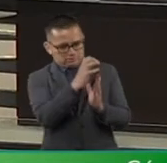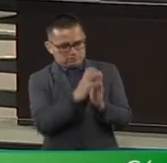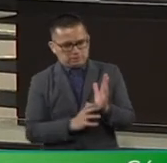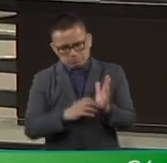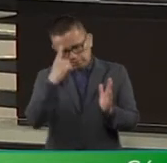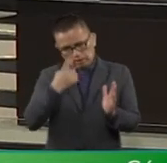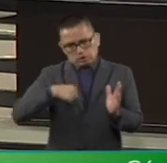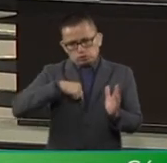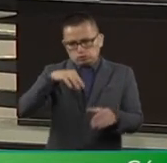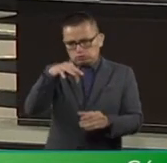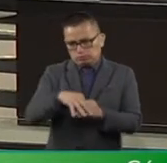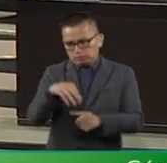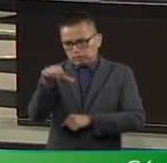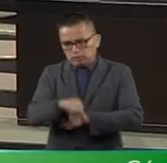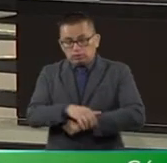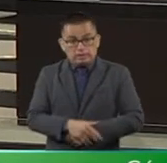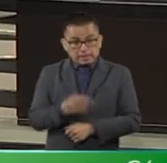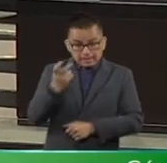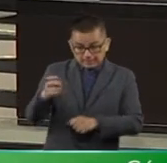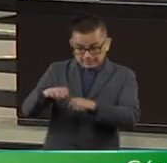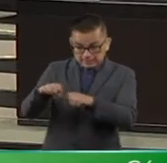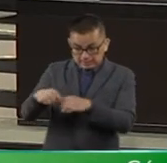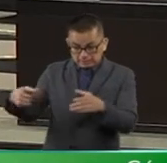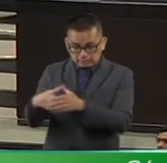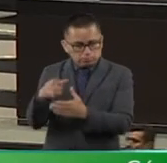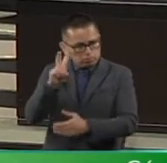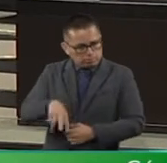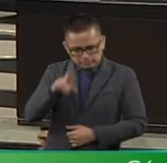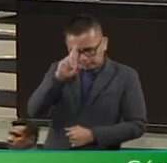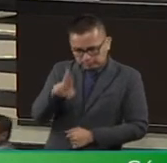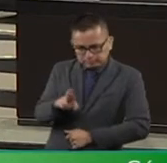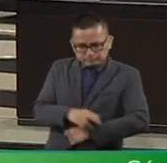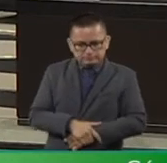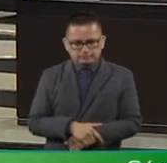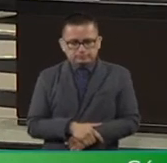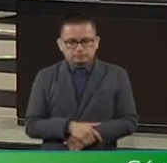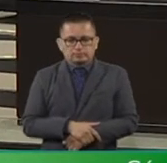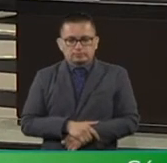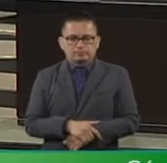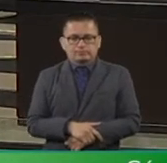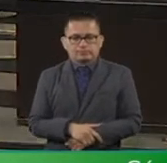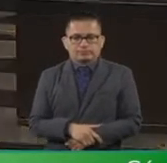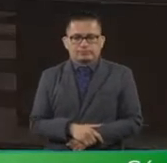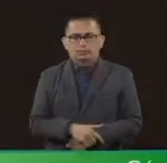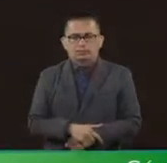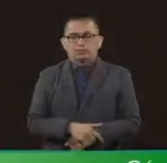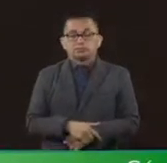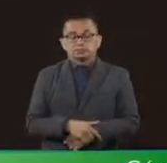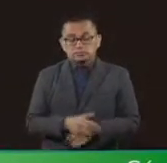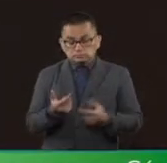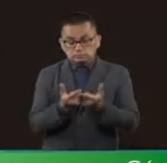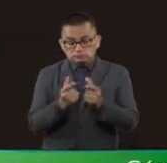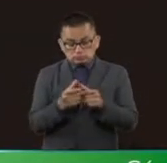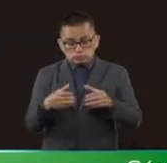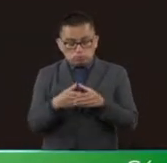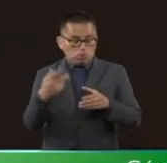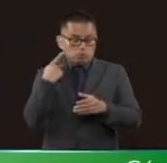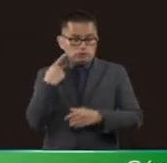reconocimiento a ese gran equipo. Movimiento Ciudadano está a favor de esta reforma porque desde